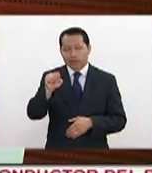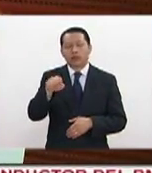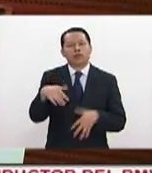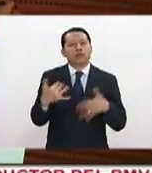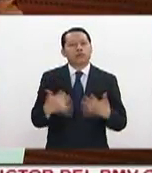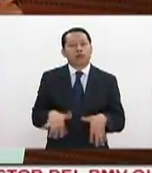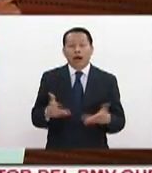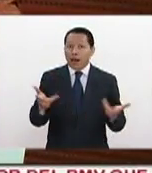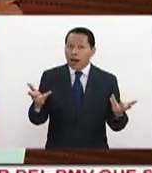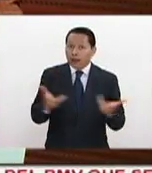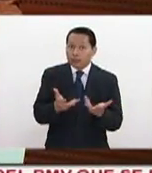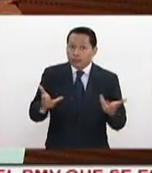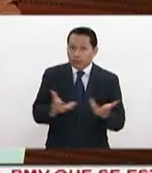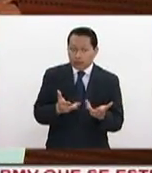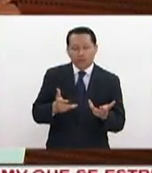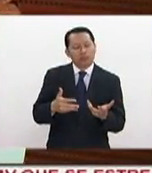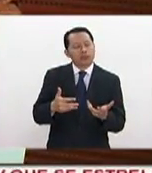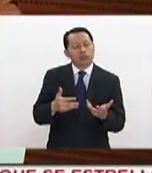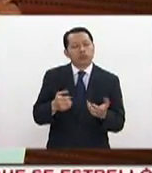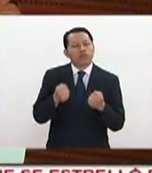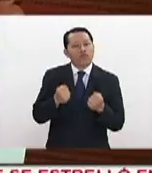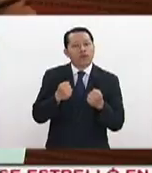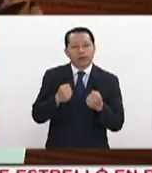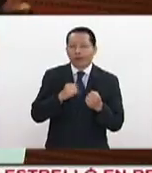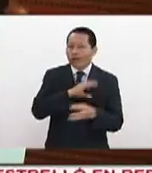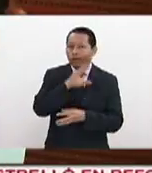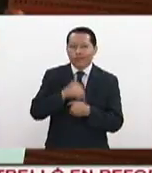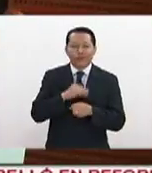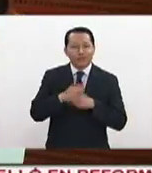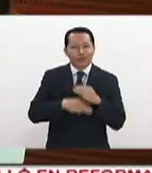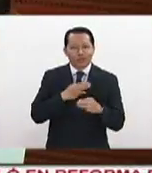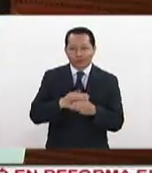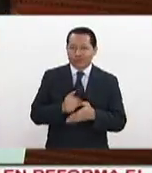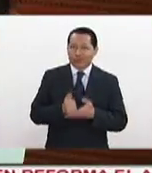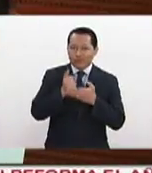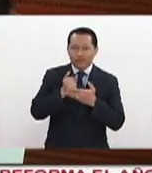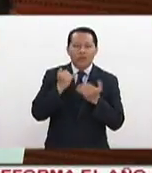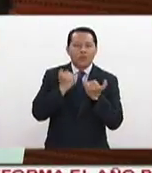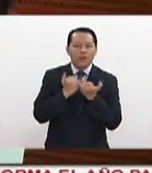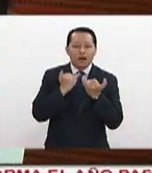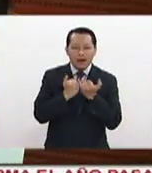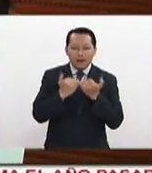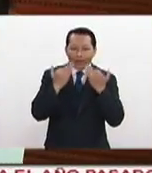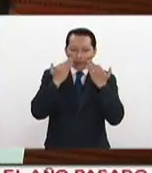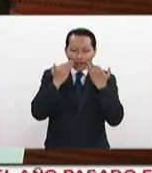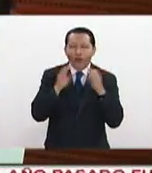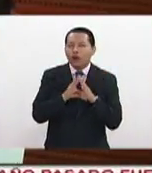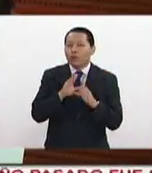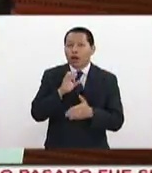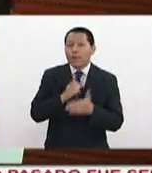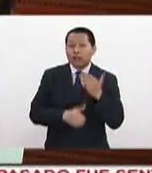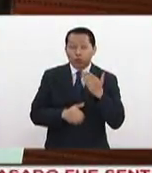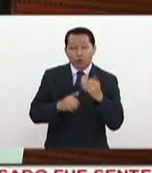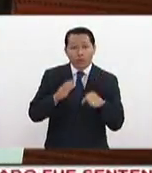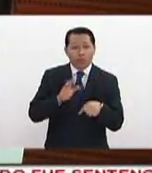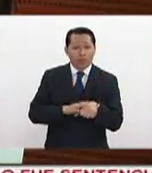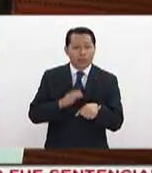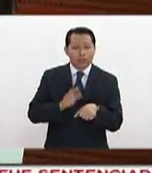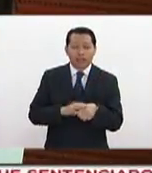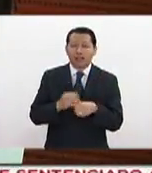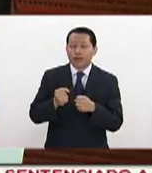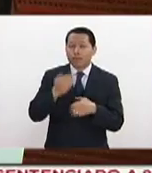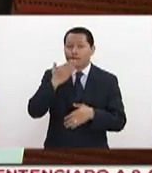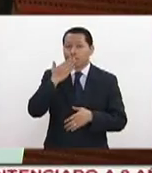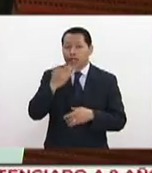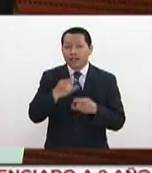de don Gilberto Bosques son de alcance universal y constituyen el reflejo de uno de los capítulos más honrosos y